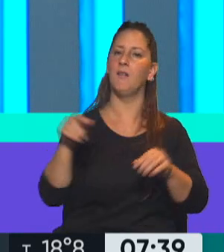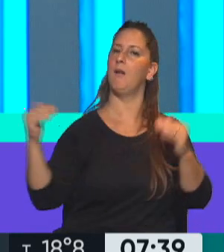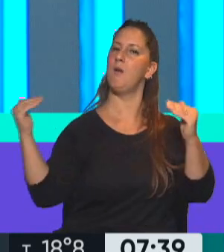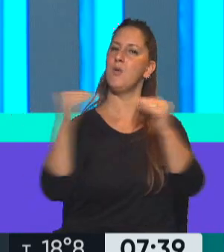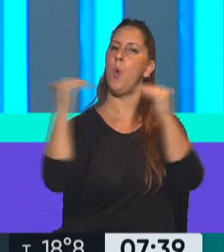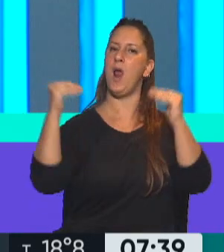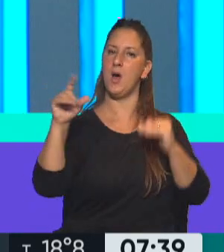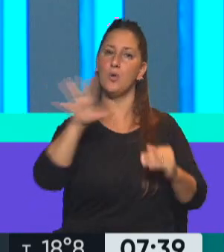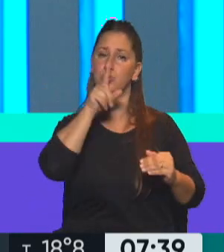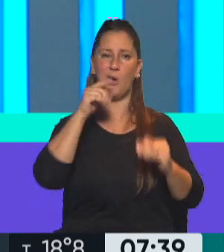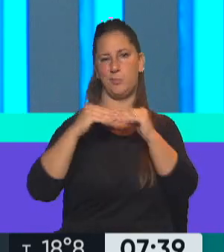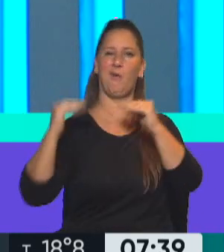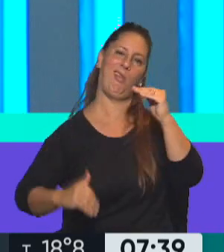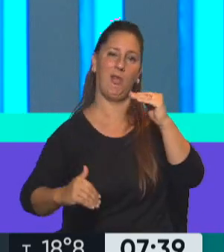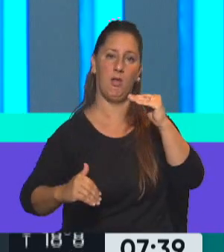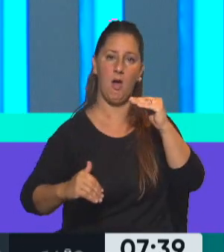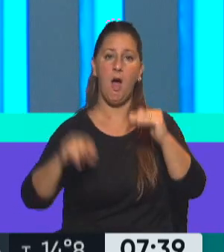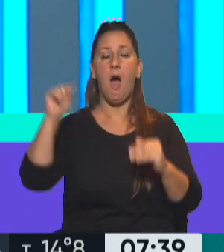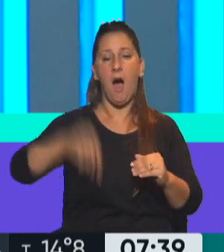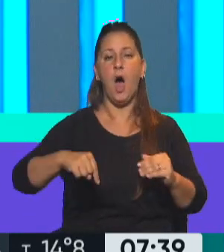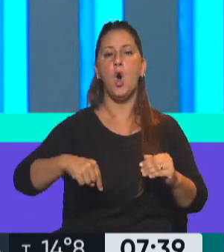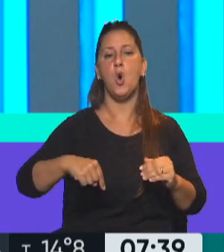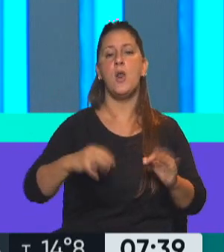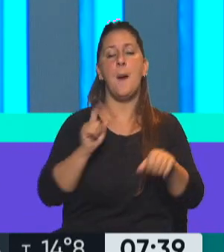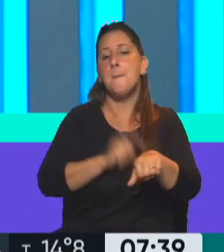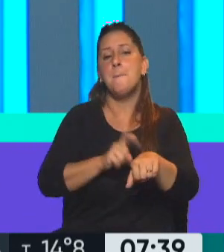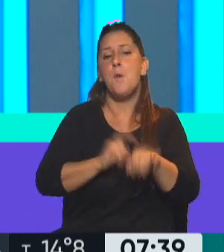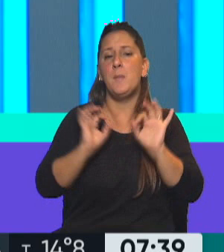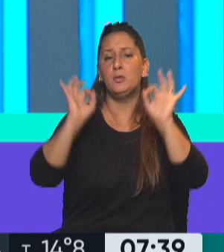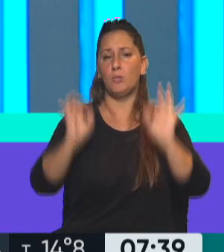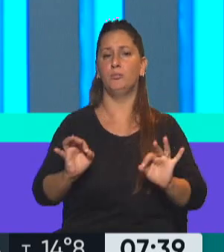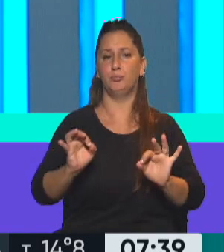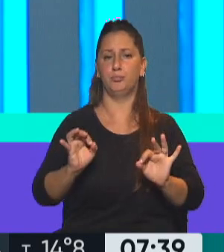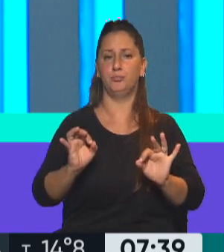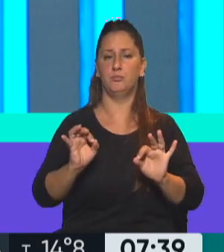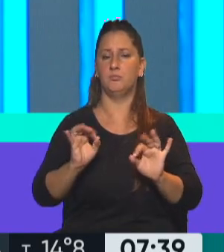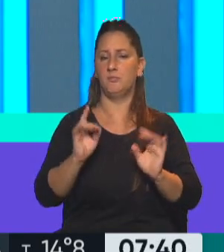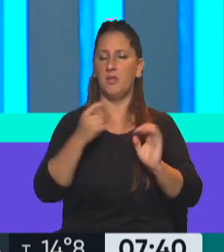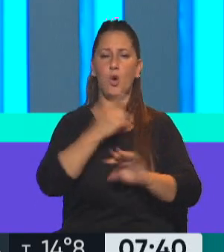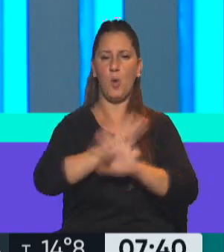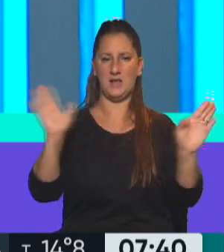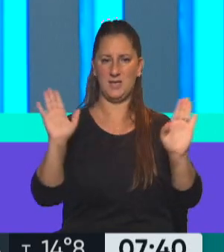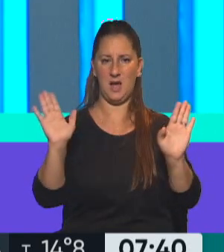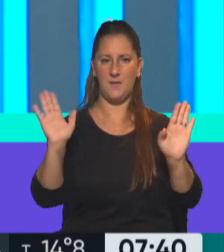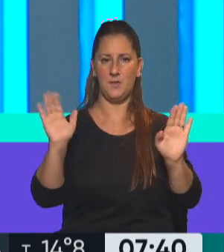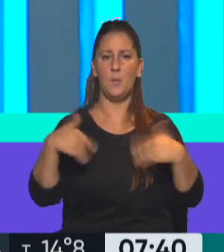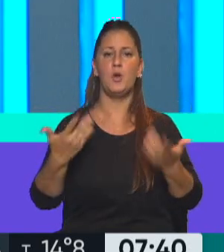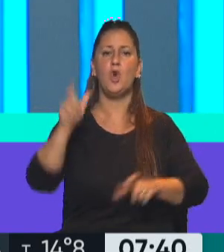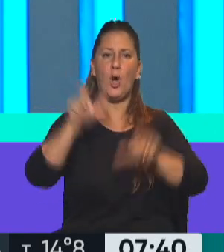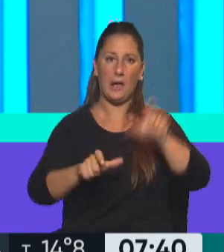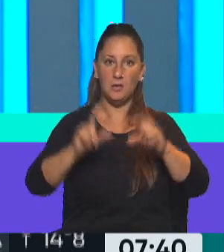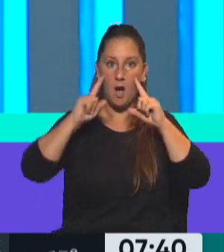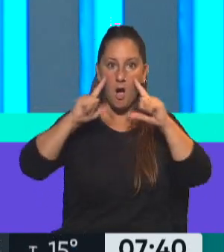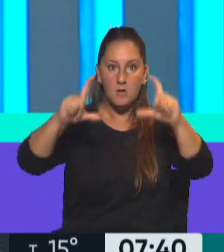Trataban de imponer la hegemonía y ahora por fin llegó el momento cuando alguien se opuso a eso. Y por eso todo el mundo presta atención a